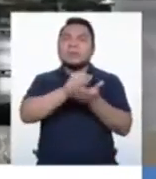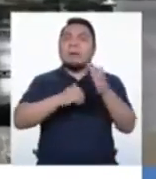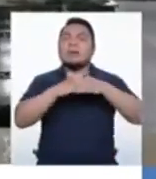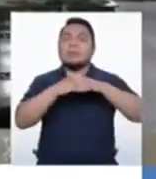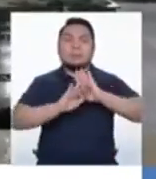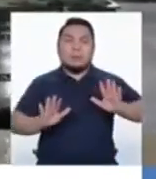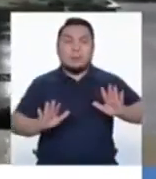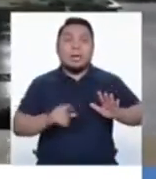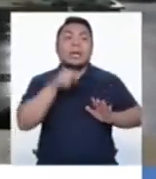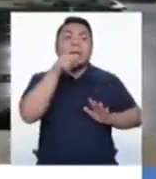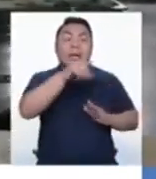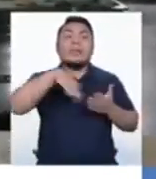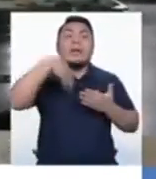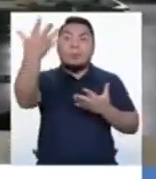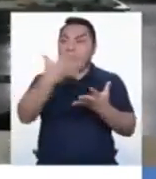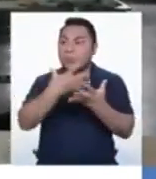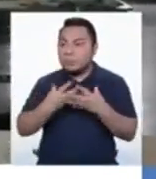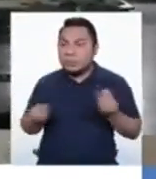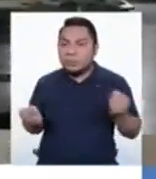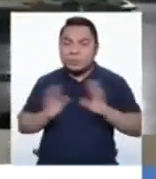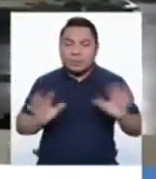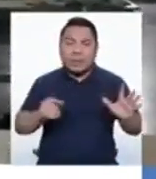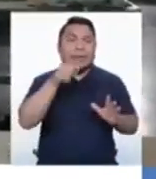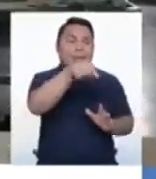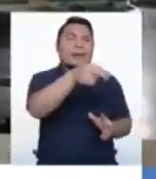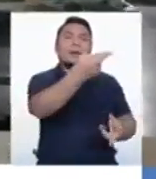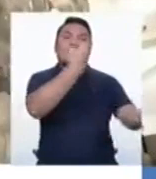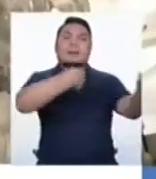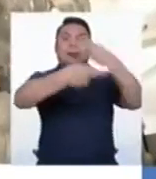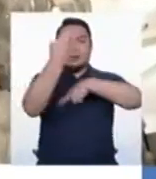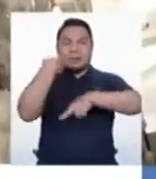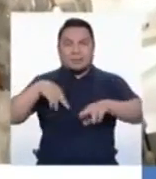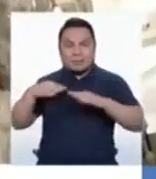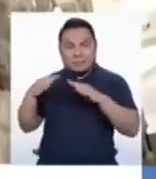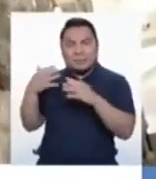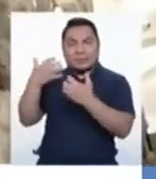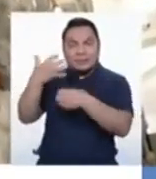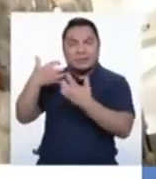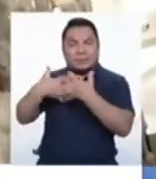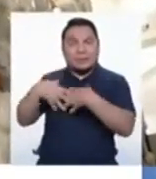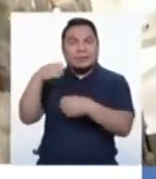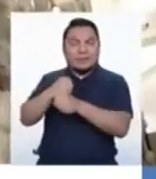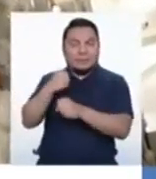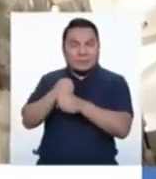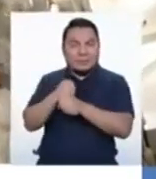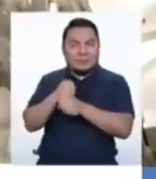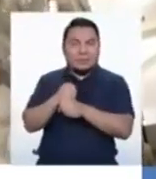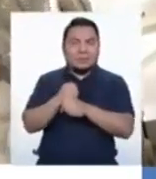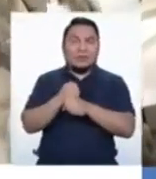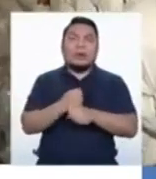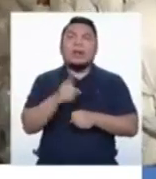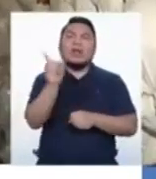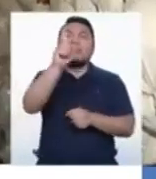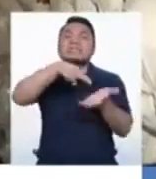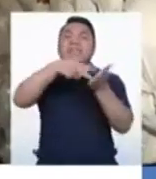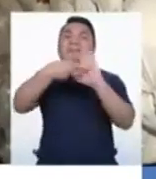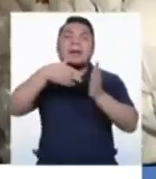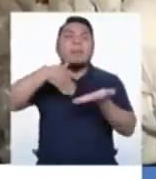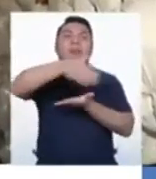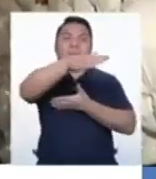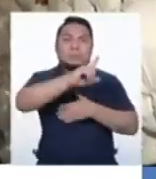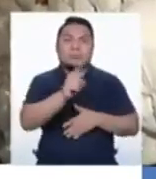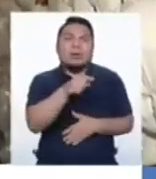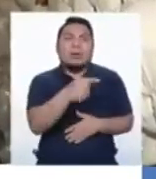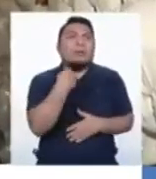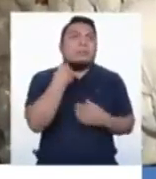pero solo en la medida de que se trate de determinadas actividades y en los que se acredite un nivel muy grave de afectación